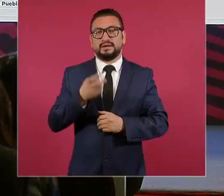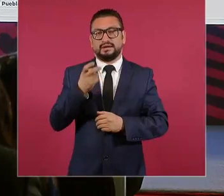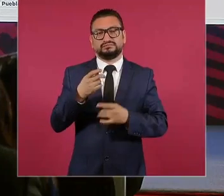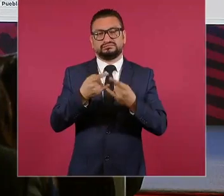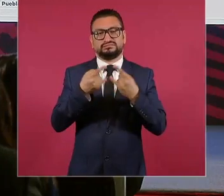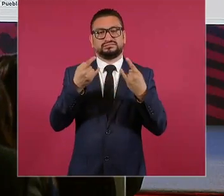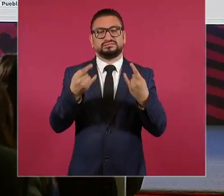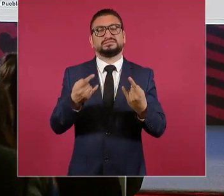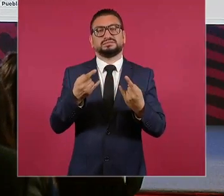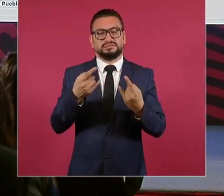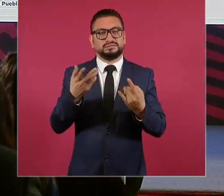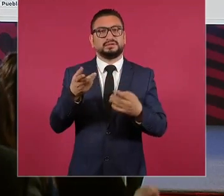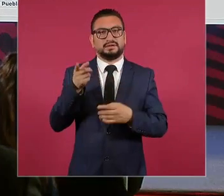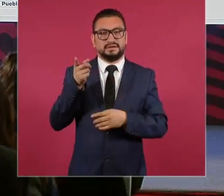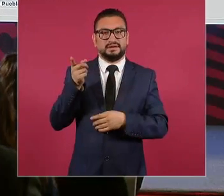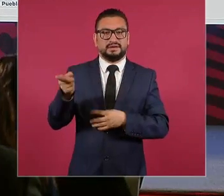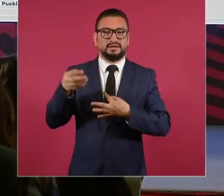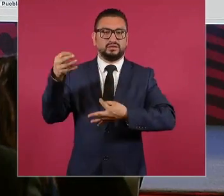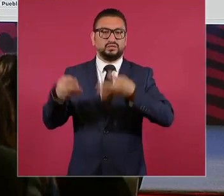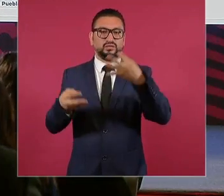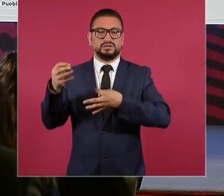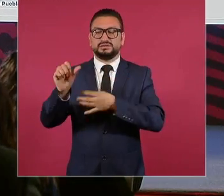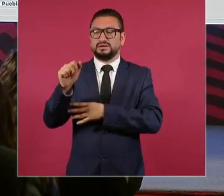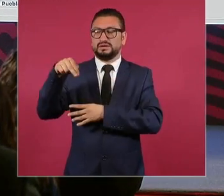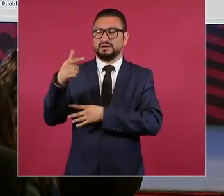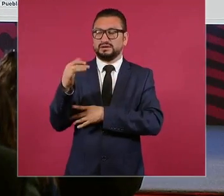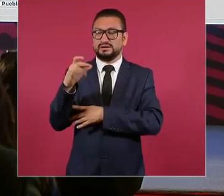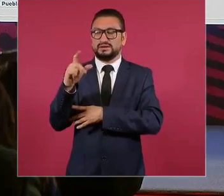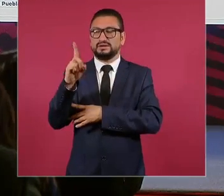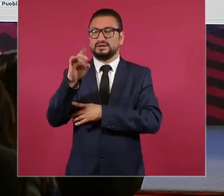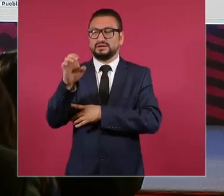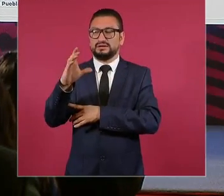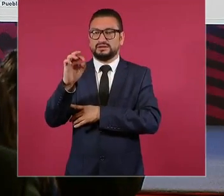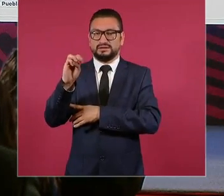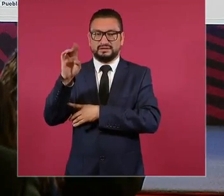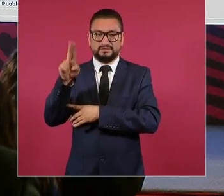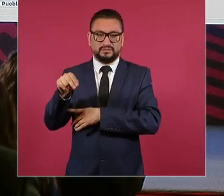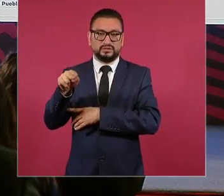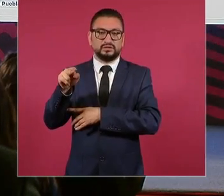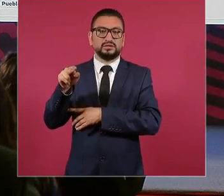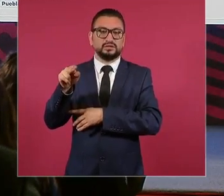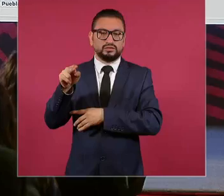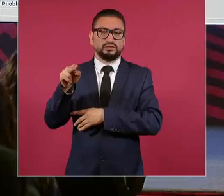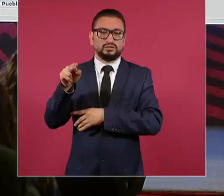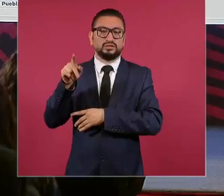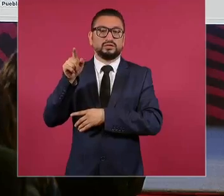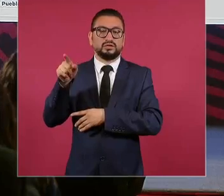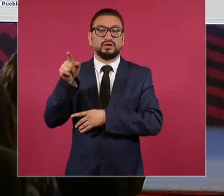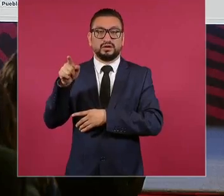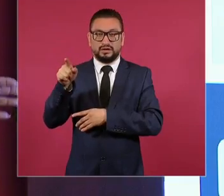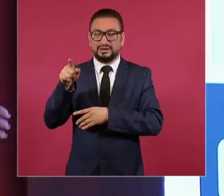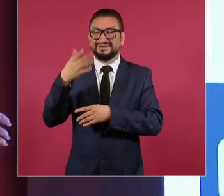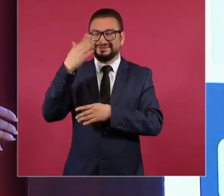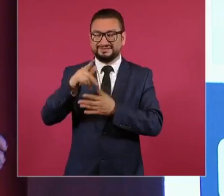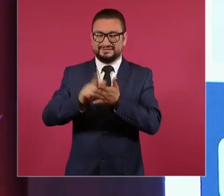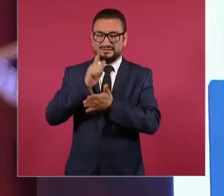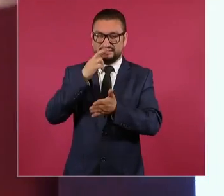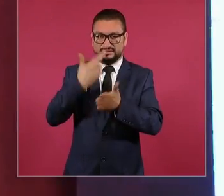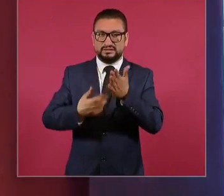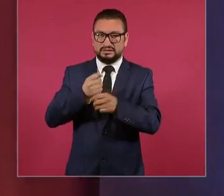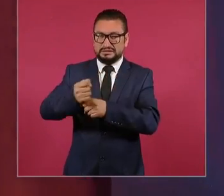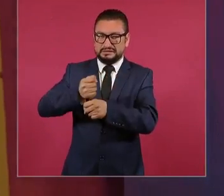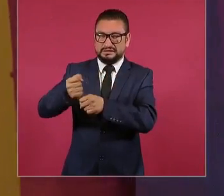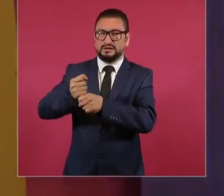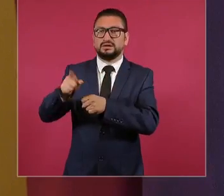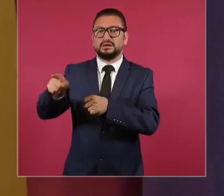es donde la jueza Angélica del Carmen Ortuño Juárez, por el delito de tortura le da